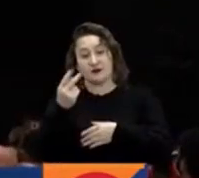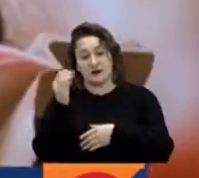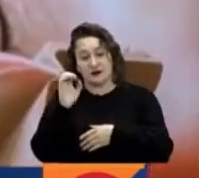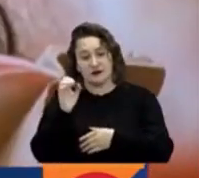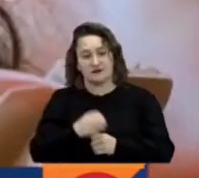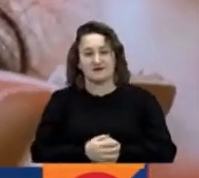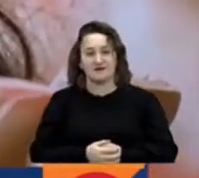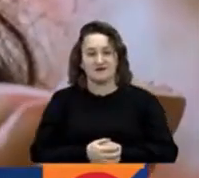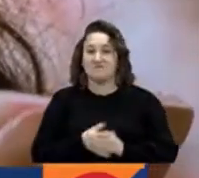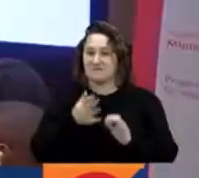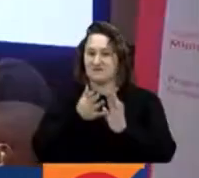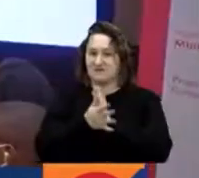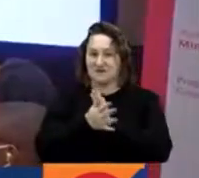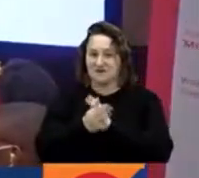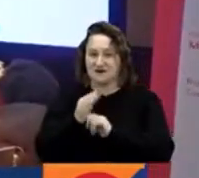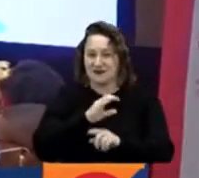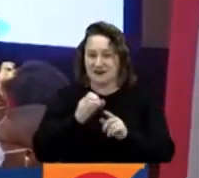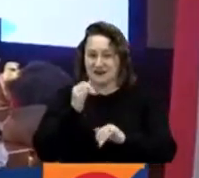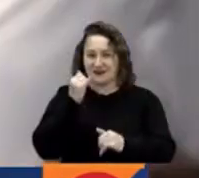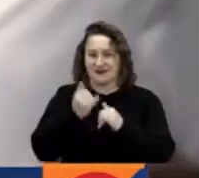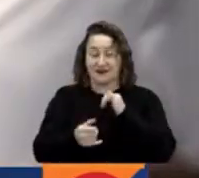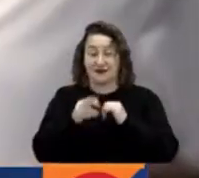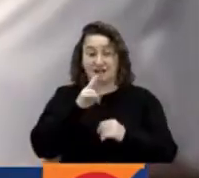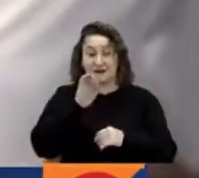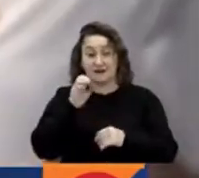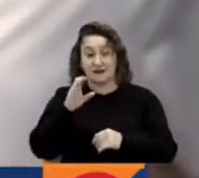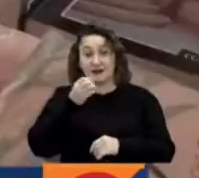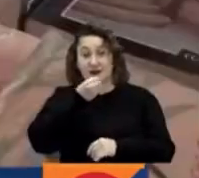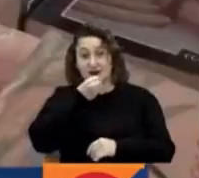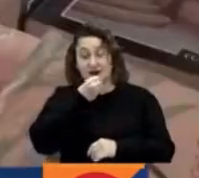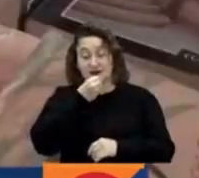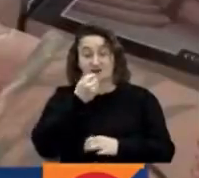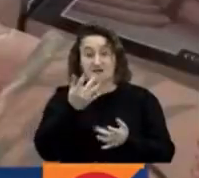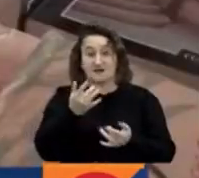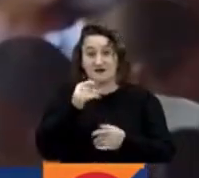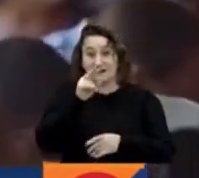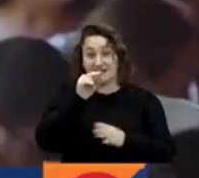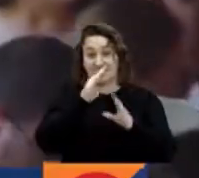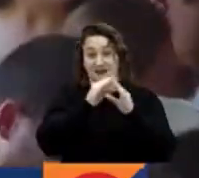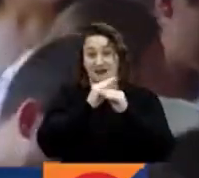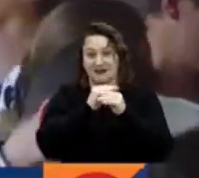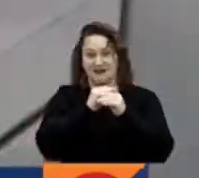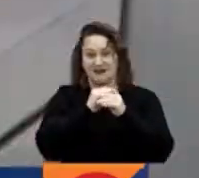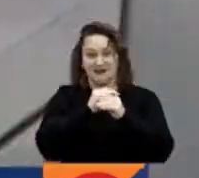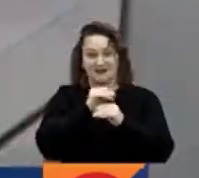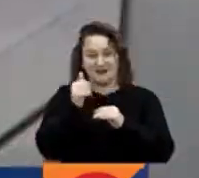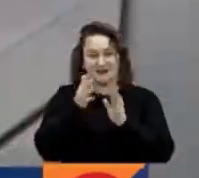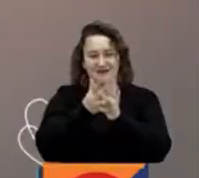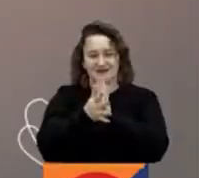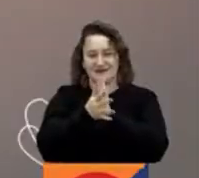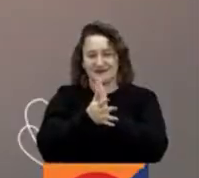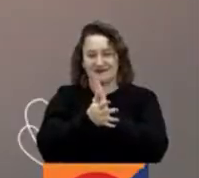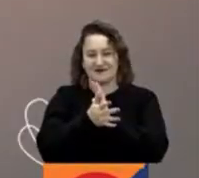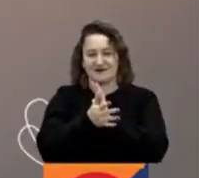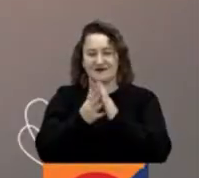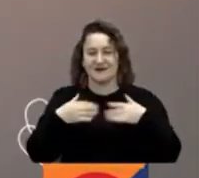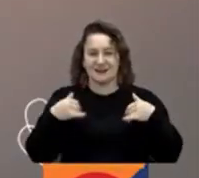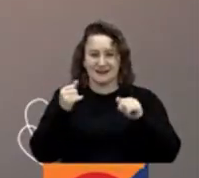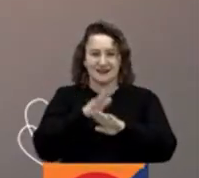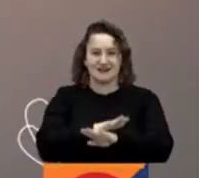Y con esta información de cultura llegamos al final de RTVC Noticias, pero los esperamos a las 7 de la noche con otra edición informativa. ¡Feliz tarde!